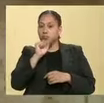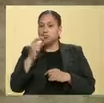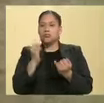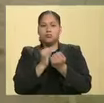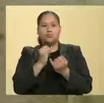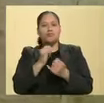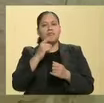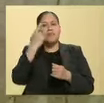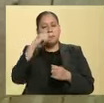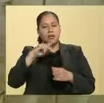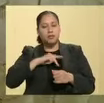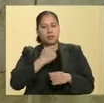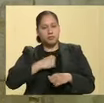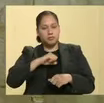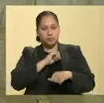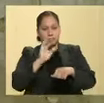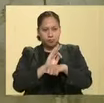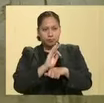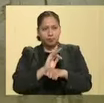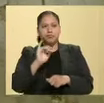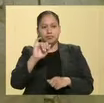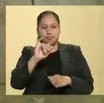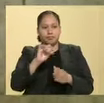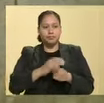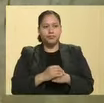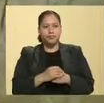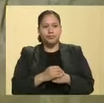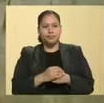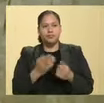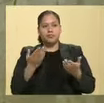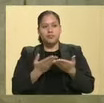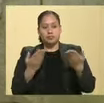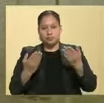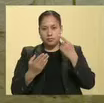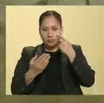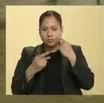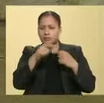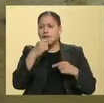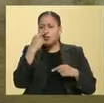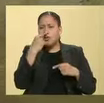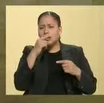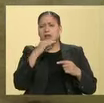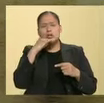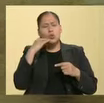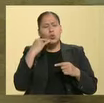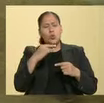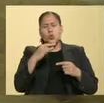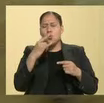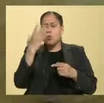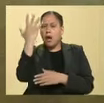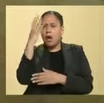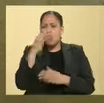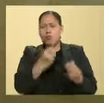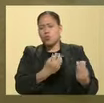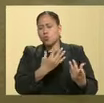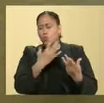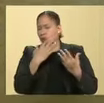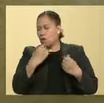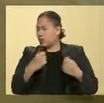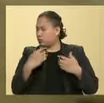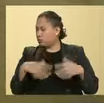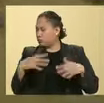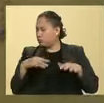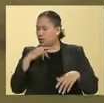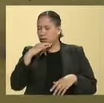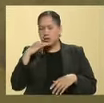benéficos para la salud, ¿no? Sí, ahora. Uy, hasta acá huele ese chile de árbol, está brioso